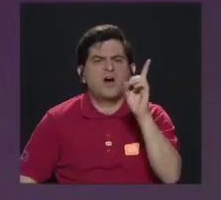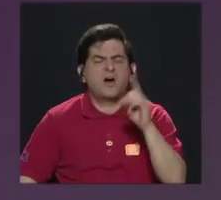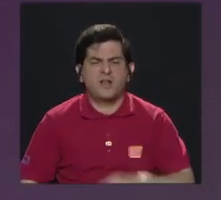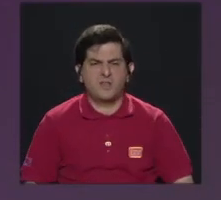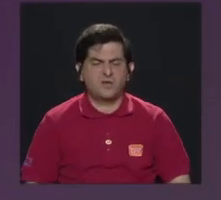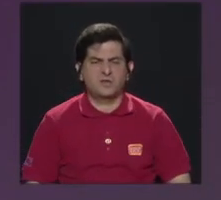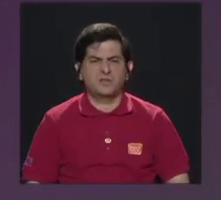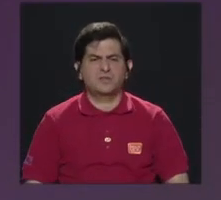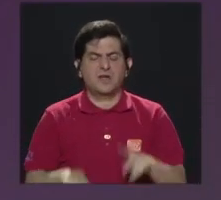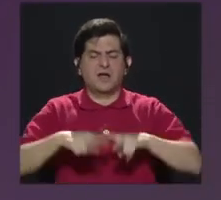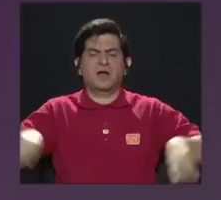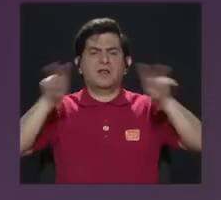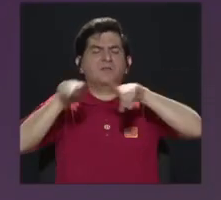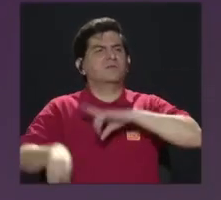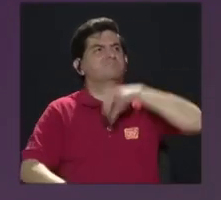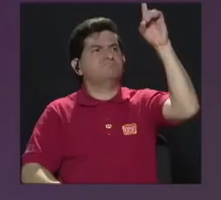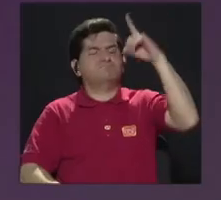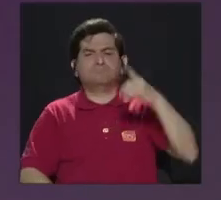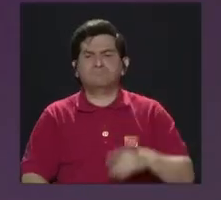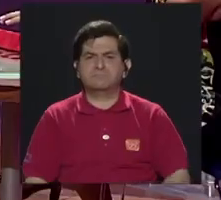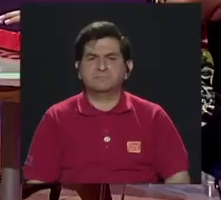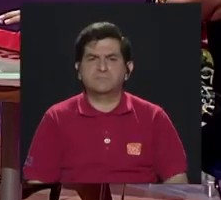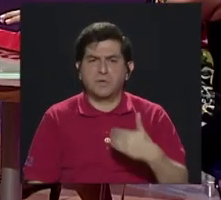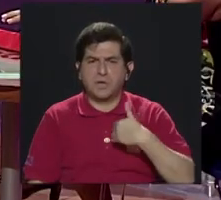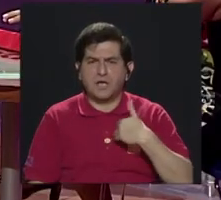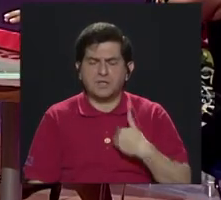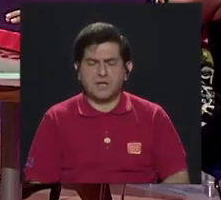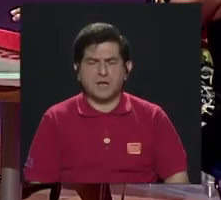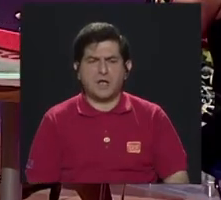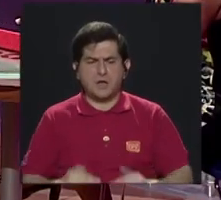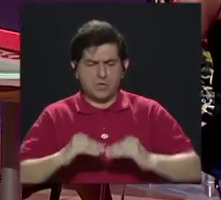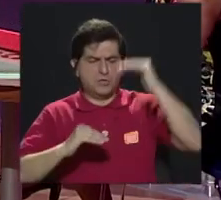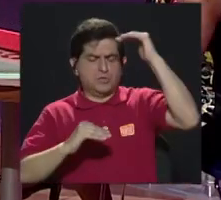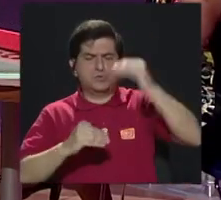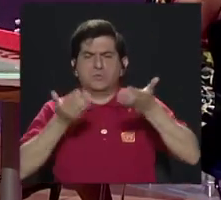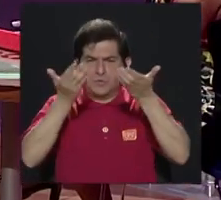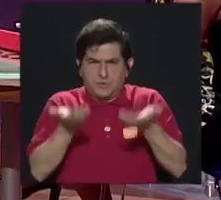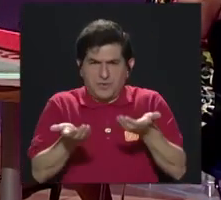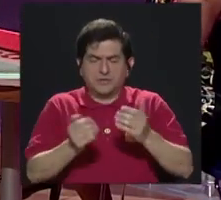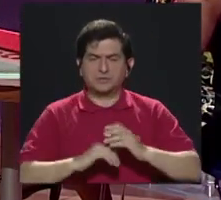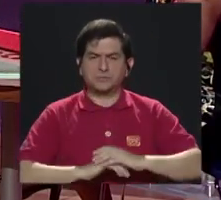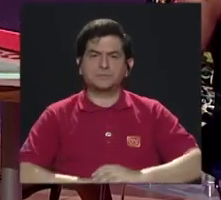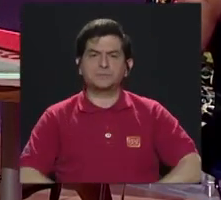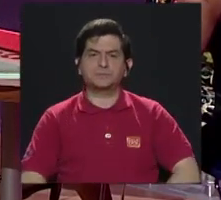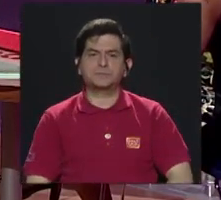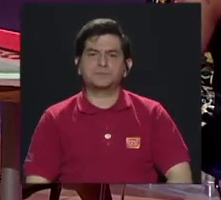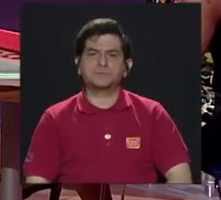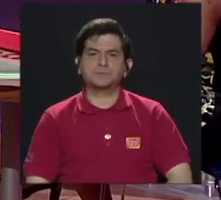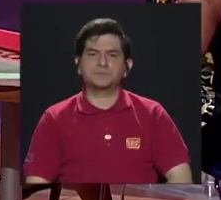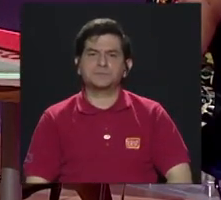los valores divinos que tienen más peso? Desde Grecia. Dice él,